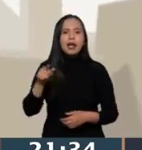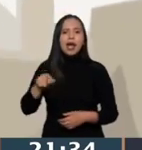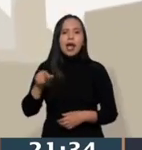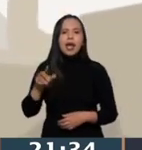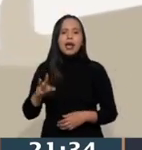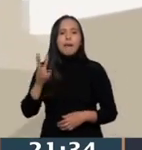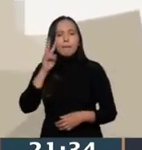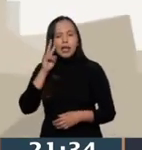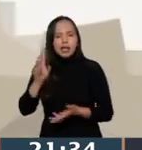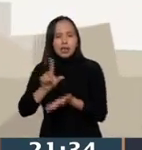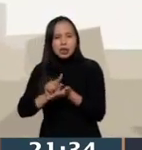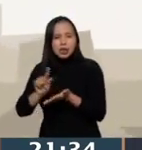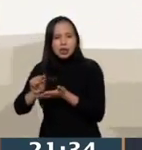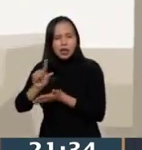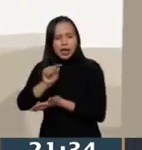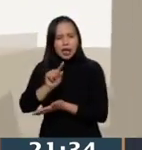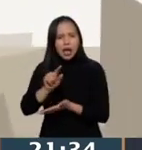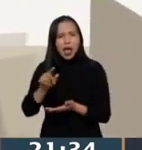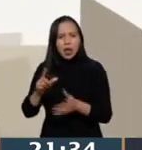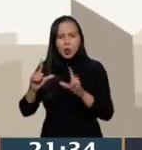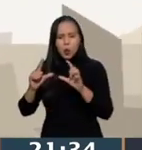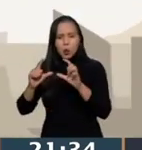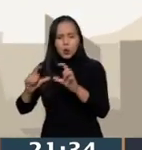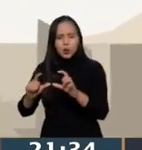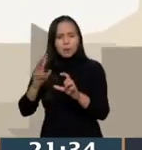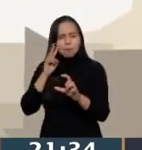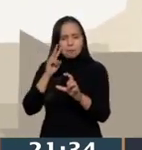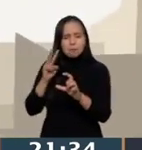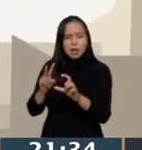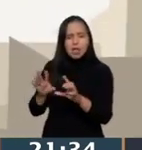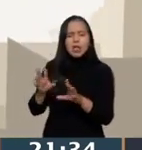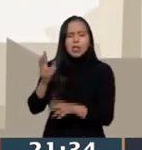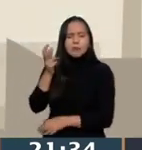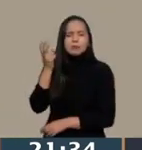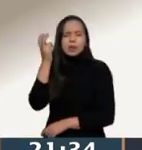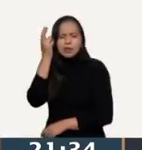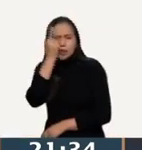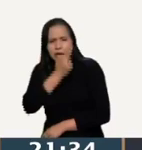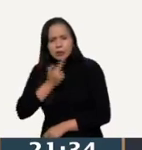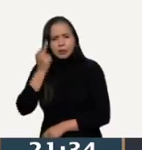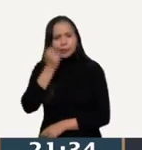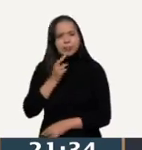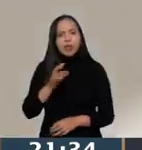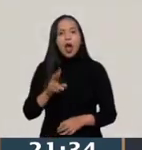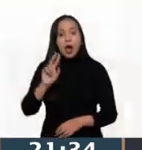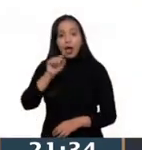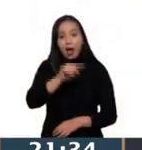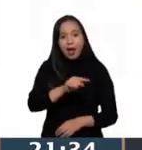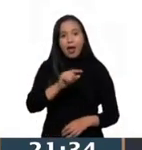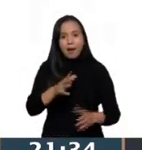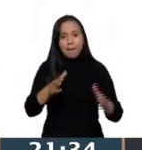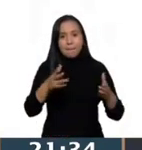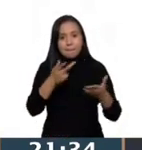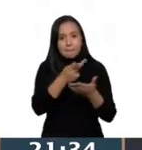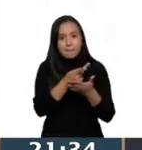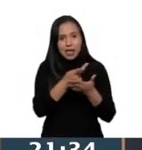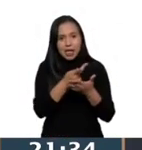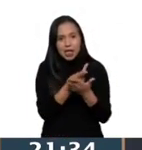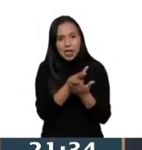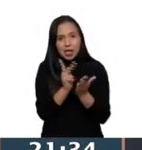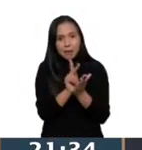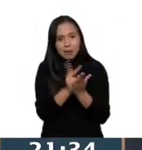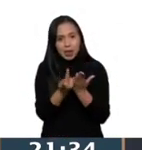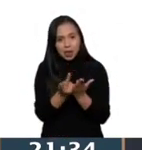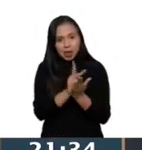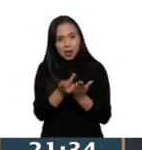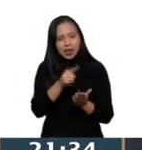tuit o del posteo. Y por ahí el Universal, no sé si a propósito o sin quererlo, falló a estas reglas